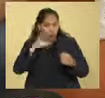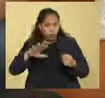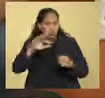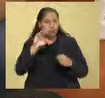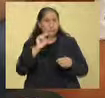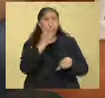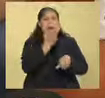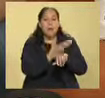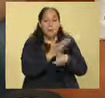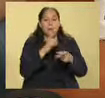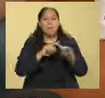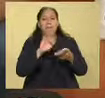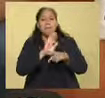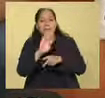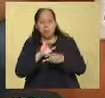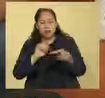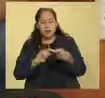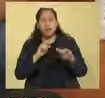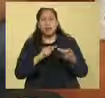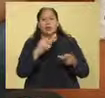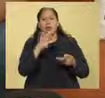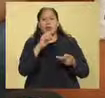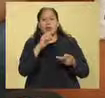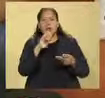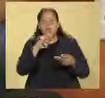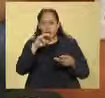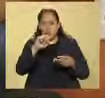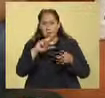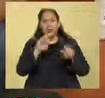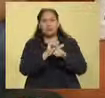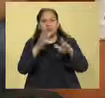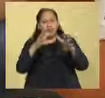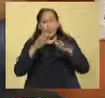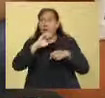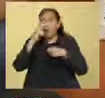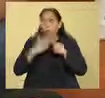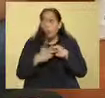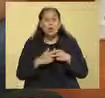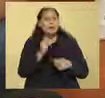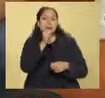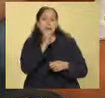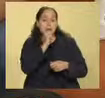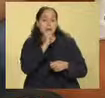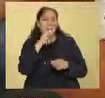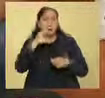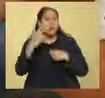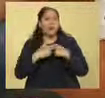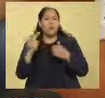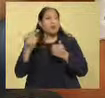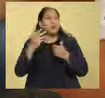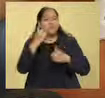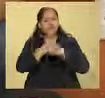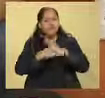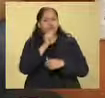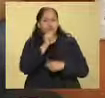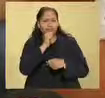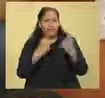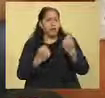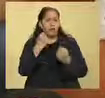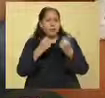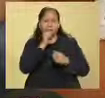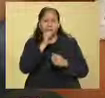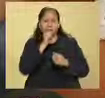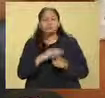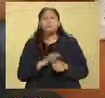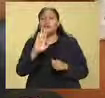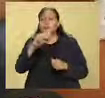hay un brasileño está germán quiero en las camionetas europeos no no no hay nomás no haya grupos fíjate qué chistoso oigan antes de que